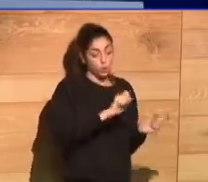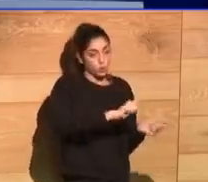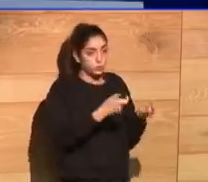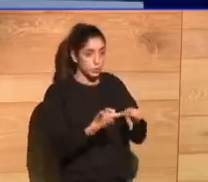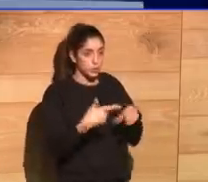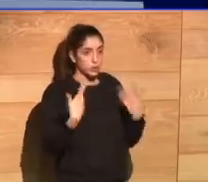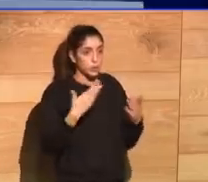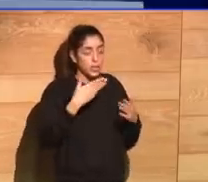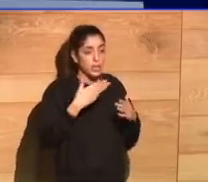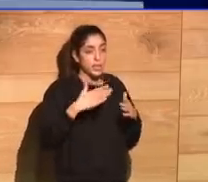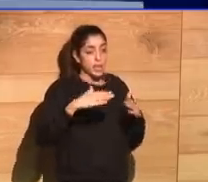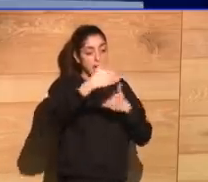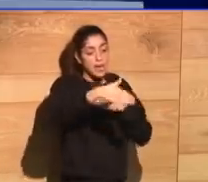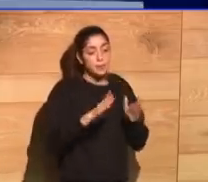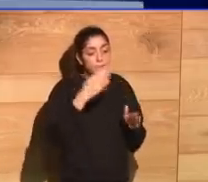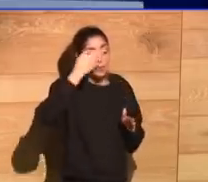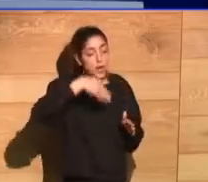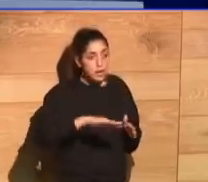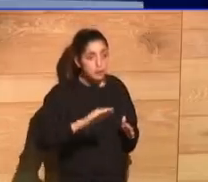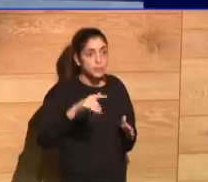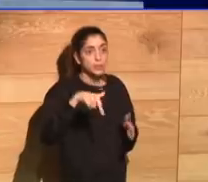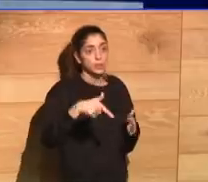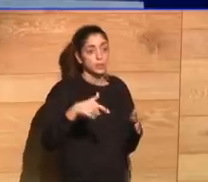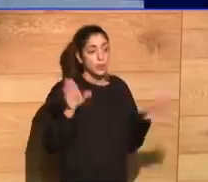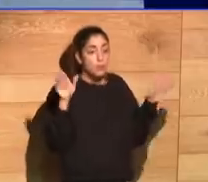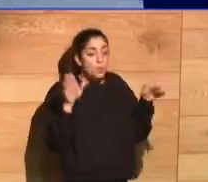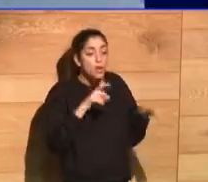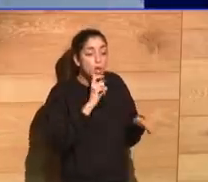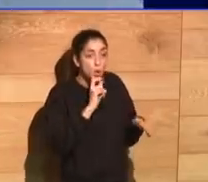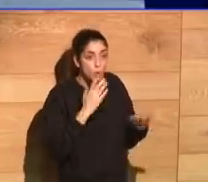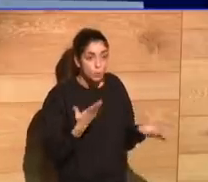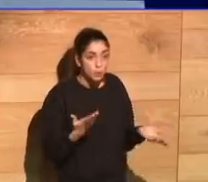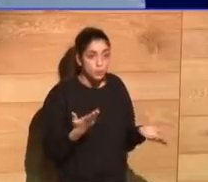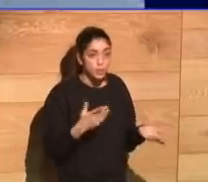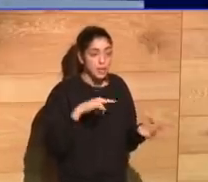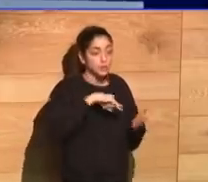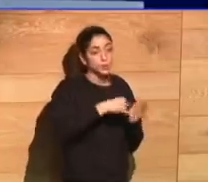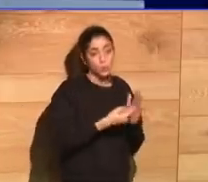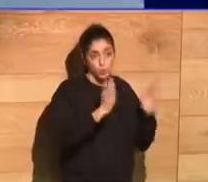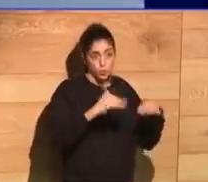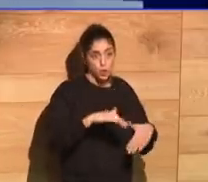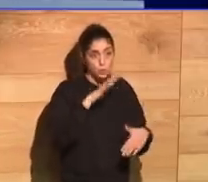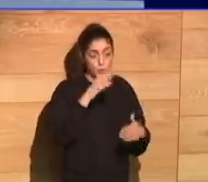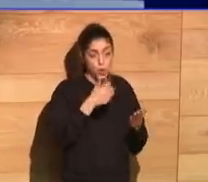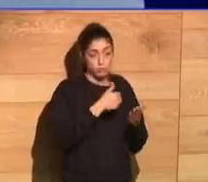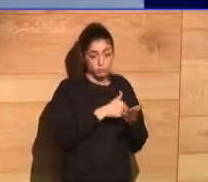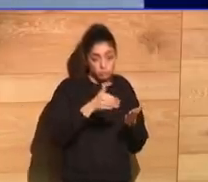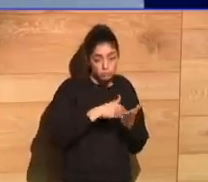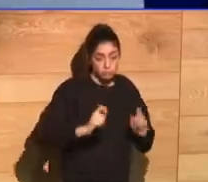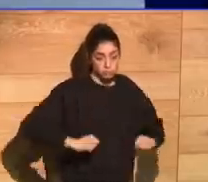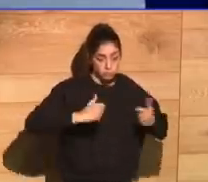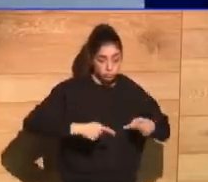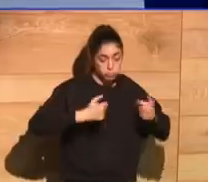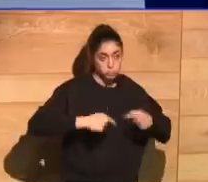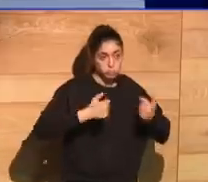es además cómo vamos a hacer que vuele, que eso no estaba en absoluto solucionado. Y de hecho costó mucho dinero, o sea, se gastó mucho dinero solo en pruebas,